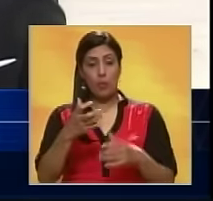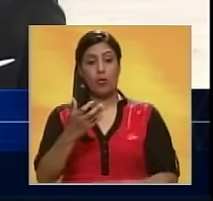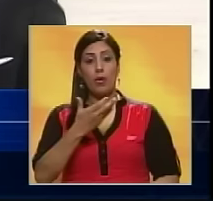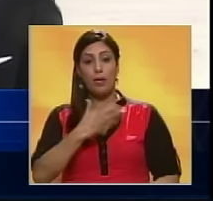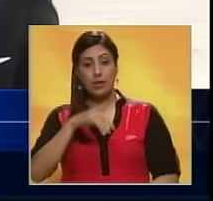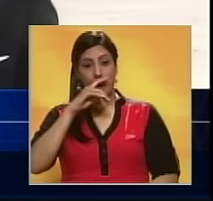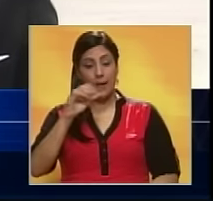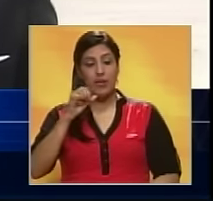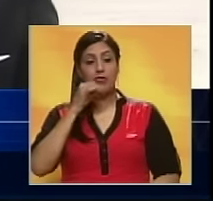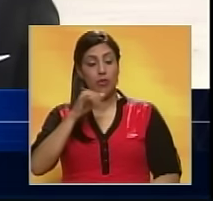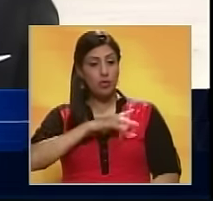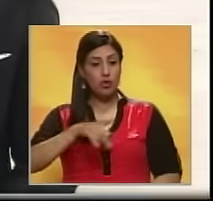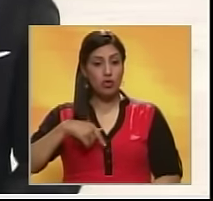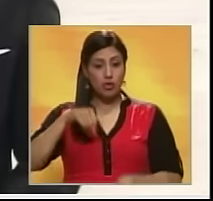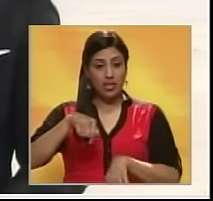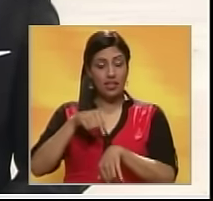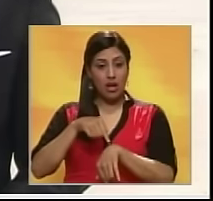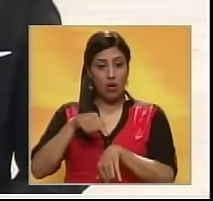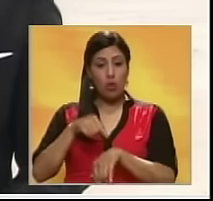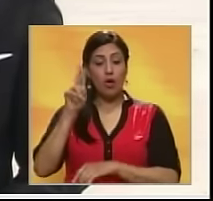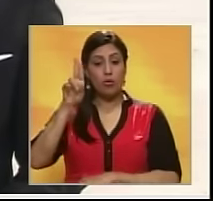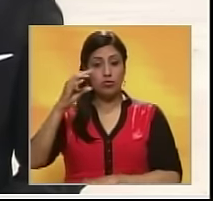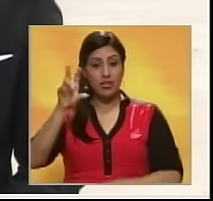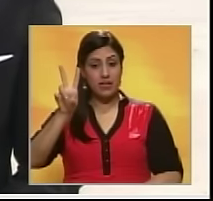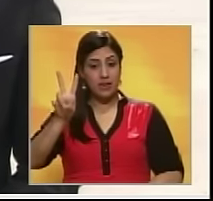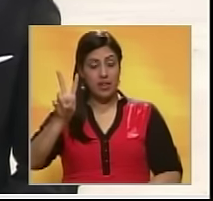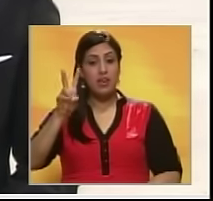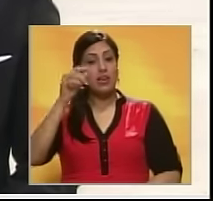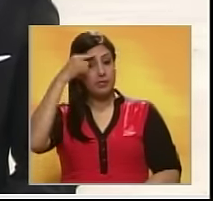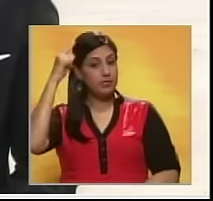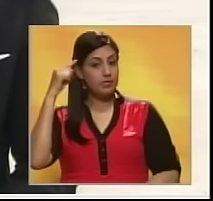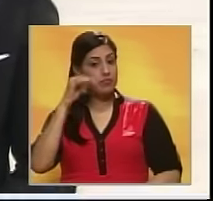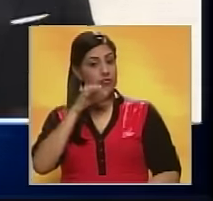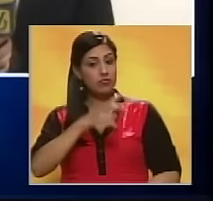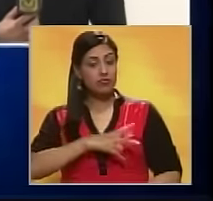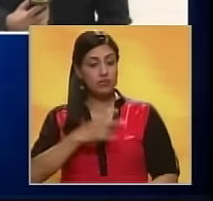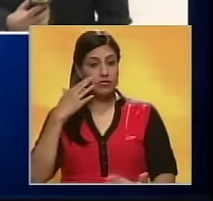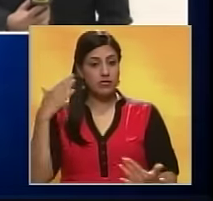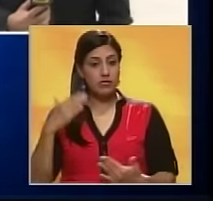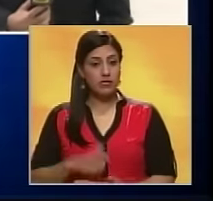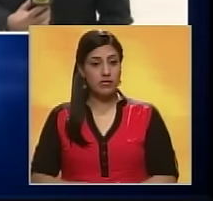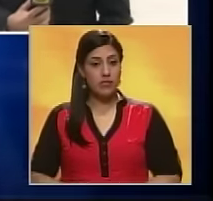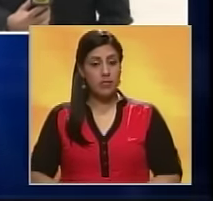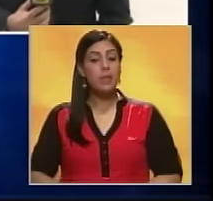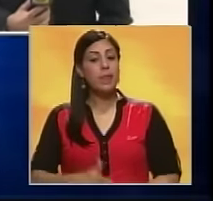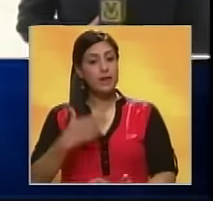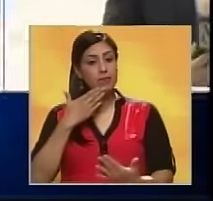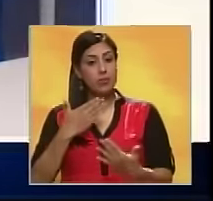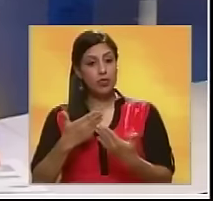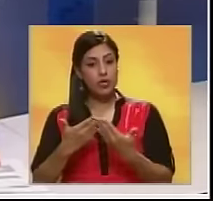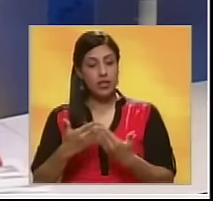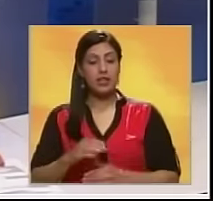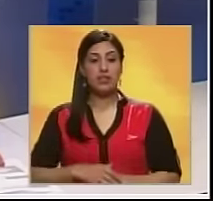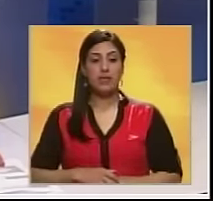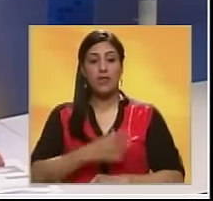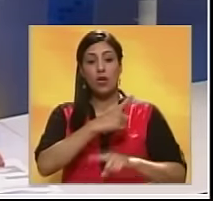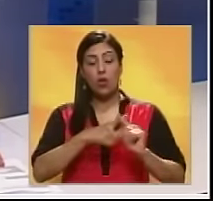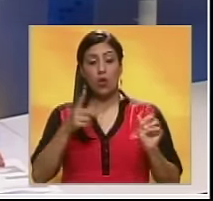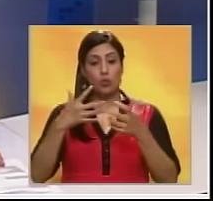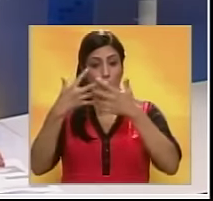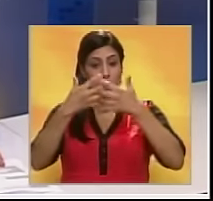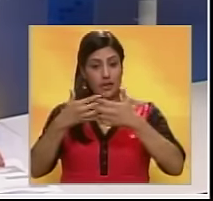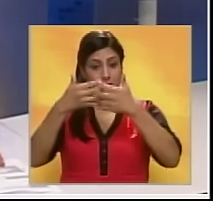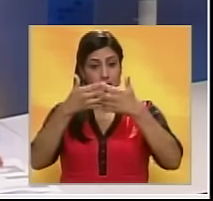Ejecutivo. Es la información que tenemos hasta ahora desde la UCB. Euclides Sotillo, Noticiero Venevisión. Muchísimas gracias, Euclides. Y en